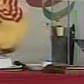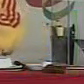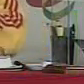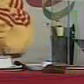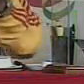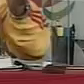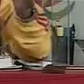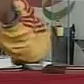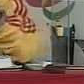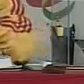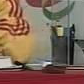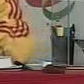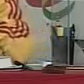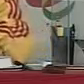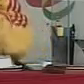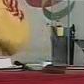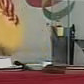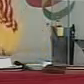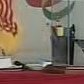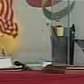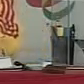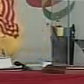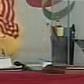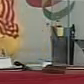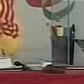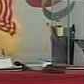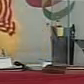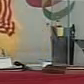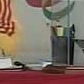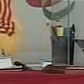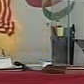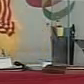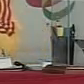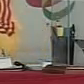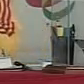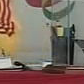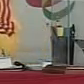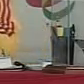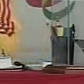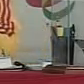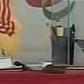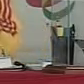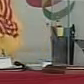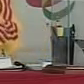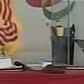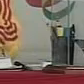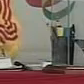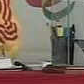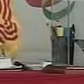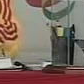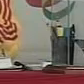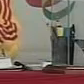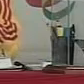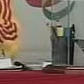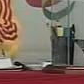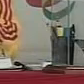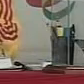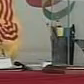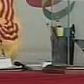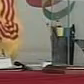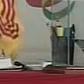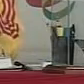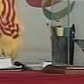otras investigaciones son varias líneas de investigación yo le dije al presidente Santos anoche le di las gracias por la cooperación